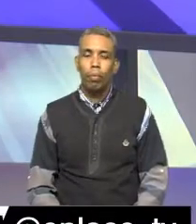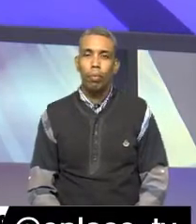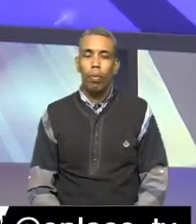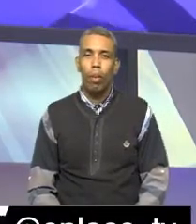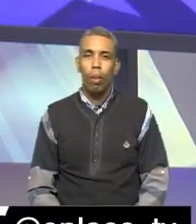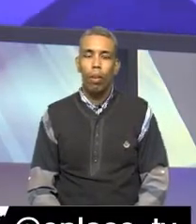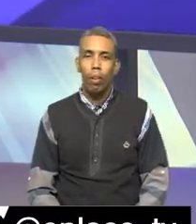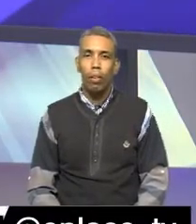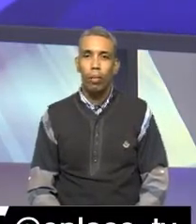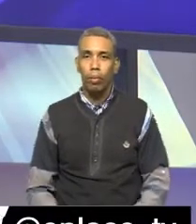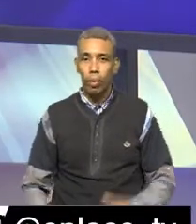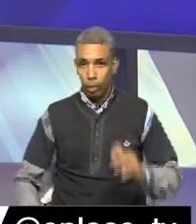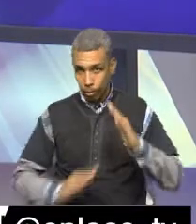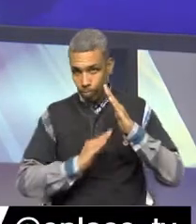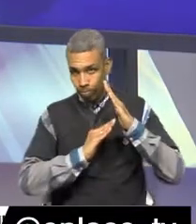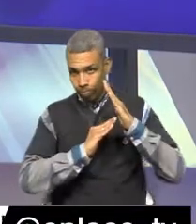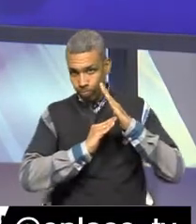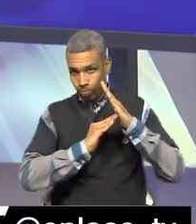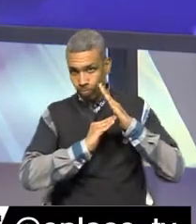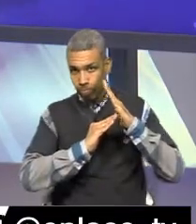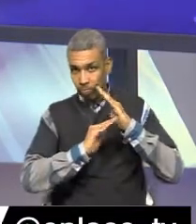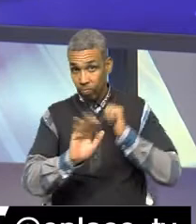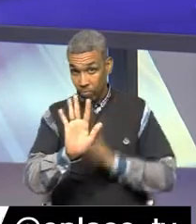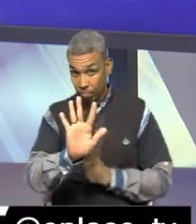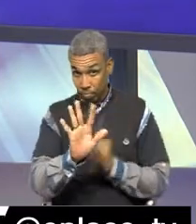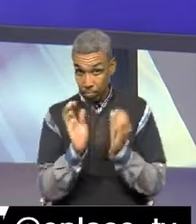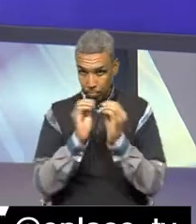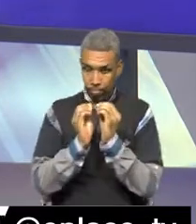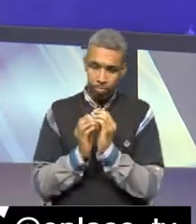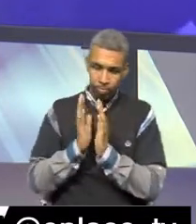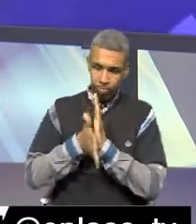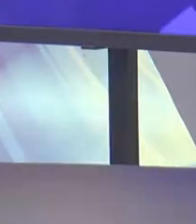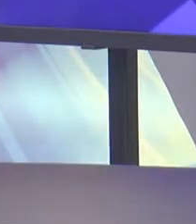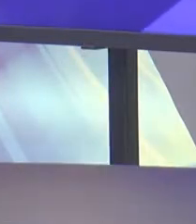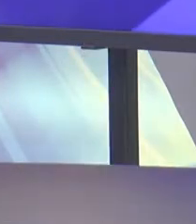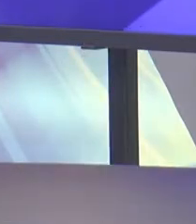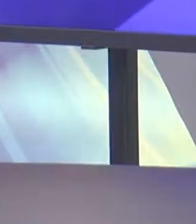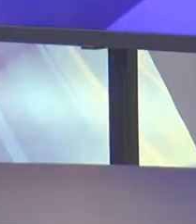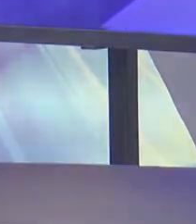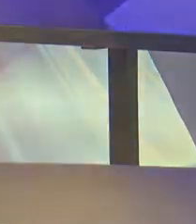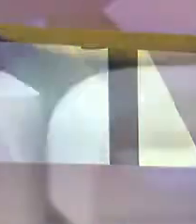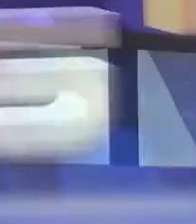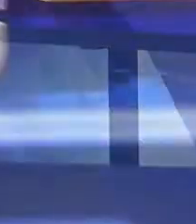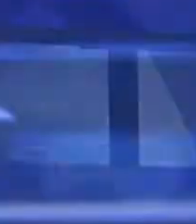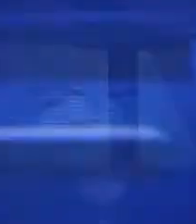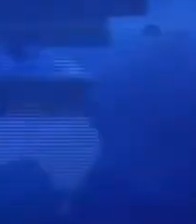Es tiempo de hacer nuestra primera pausa y en minutos regresamos con más Enlace Noticias.